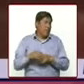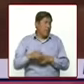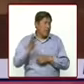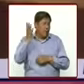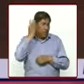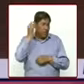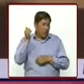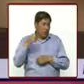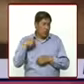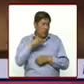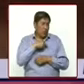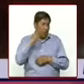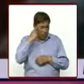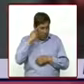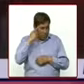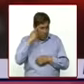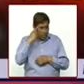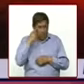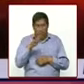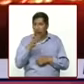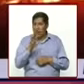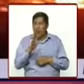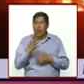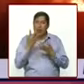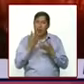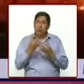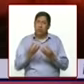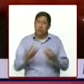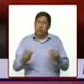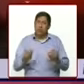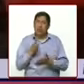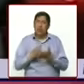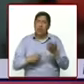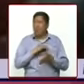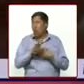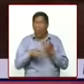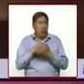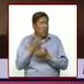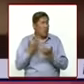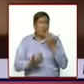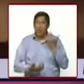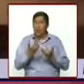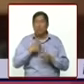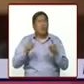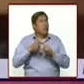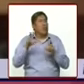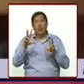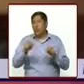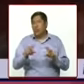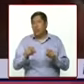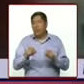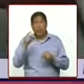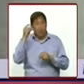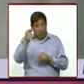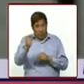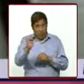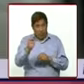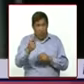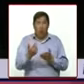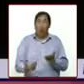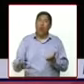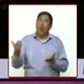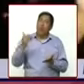¿no? Entonces pensábamos que con eso iba a ser, que se iba a apagar lo que son todo lo que son incendios, pero no, al día siguiente se